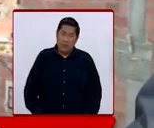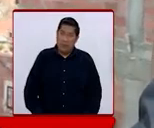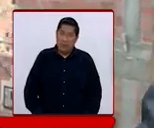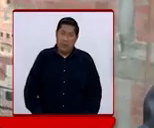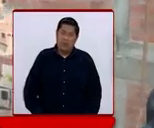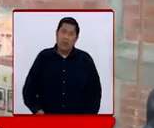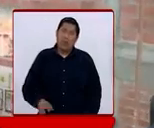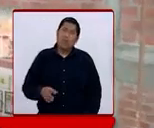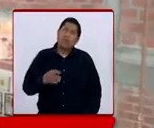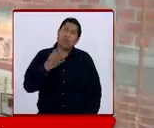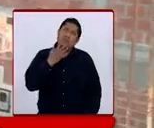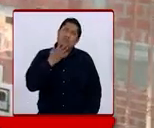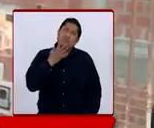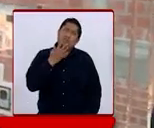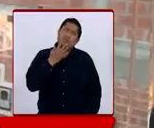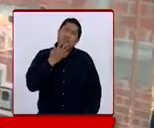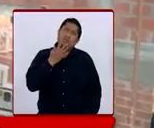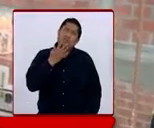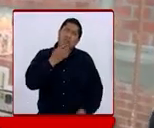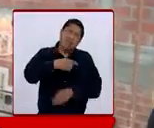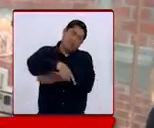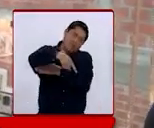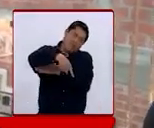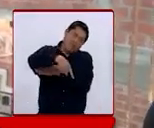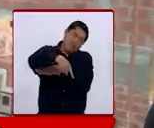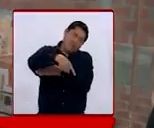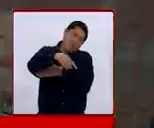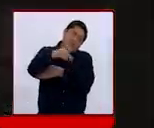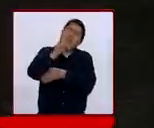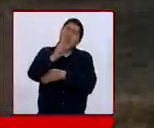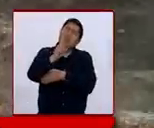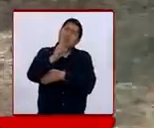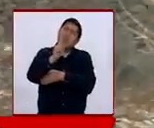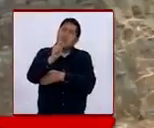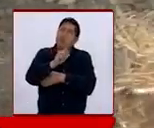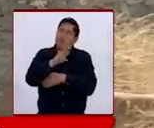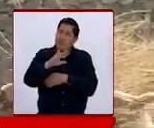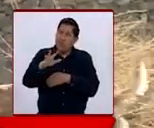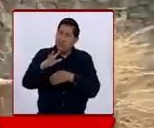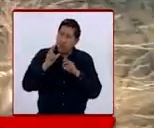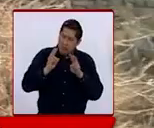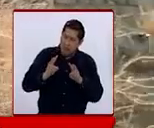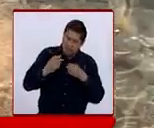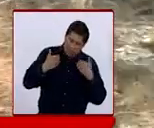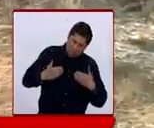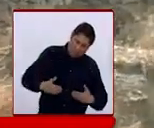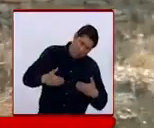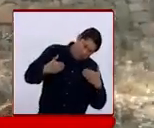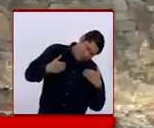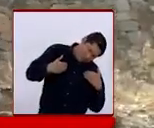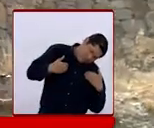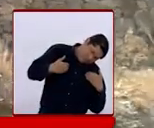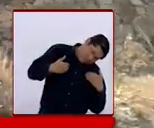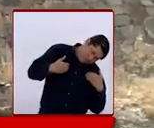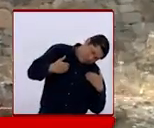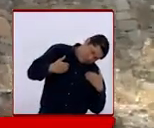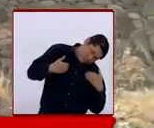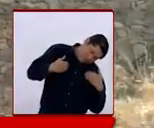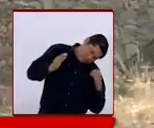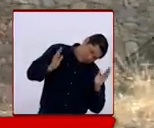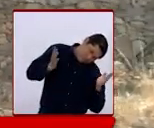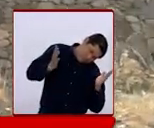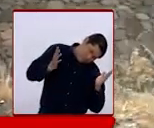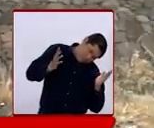A la 1:25 más o menos me vinieron a avisar. Vimos el cuerpo que pareciera que era un